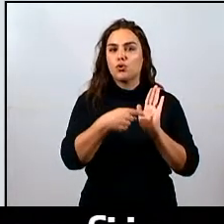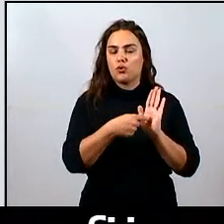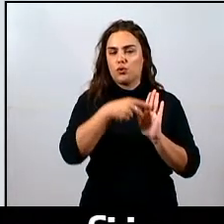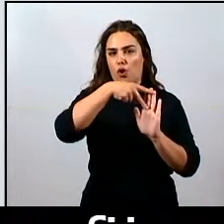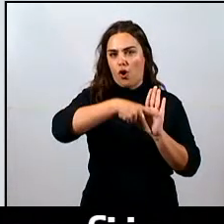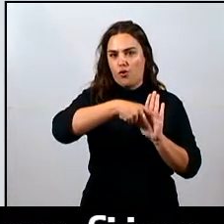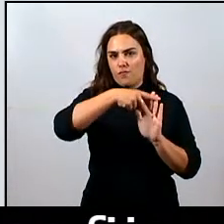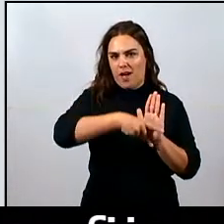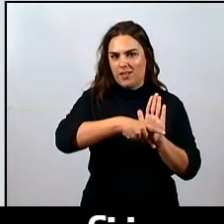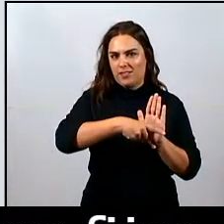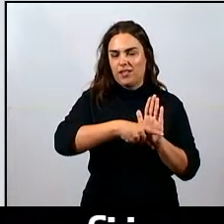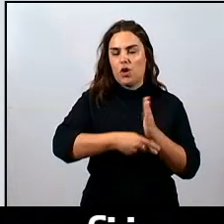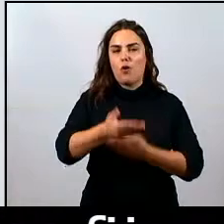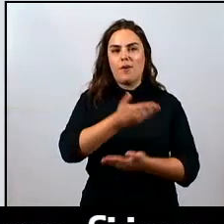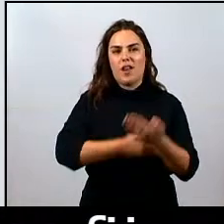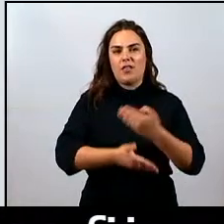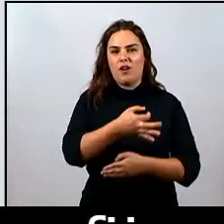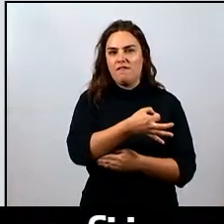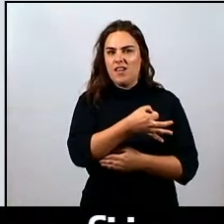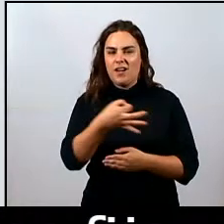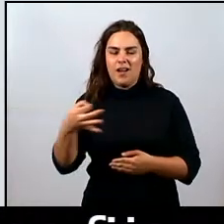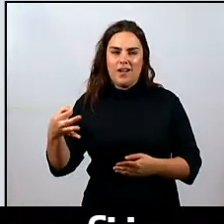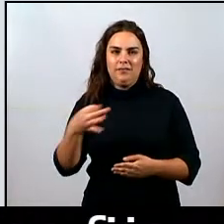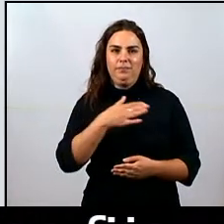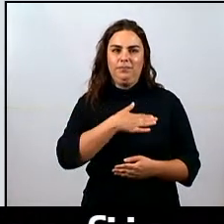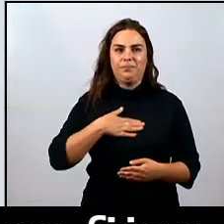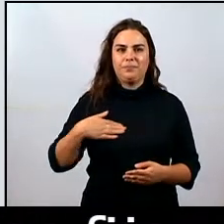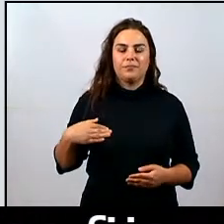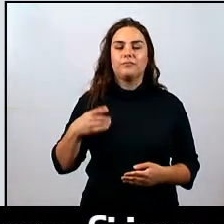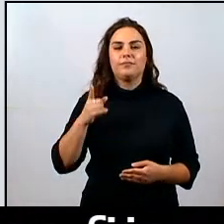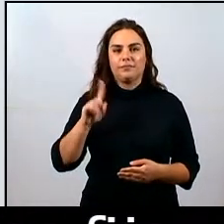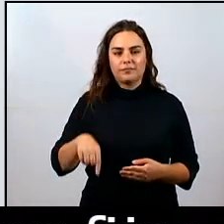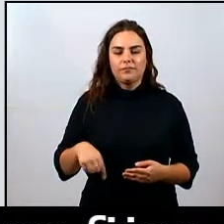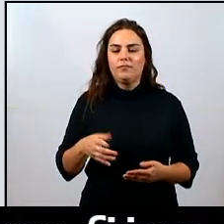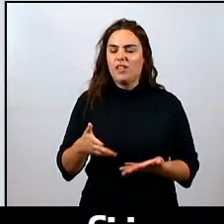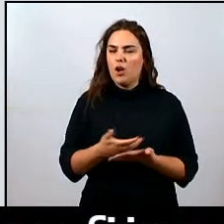cooperación eficaz y queremos poner a disposición